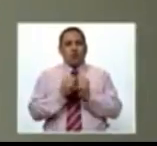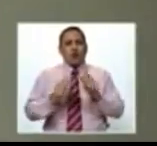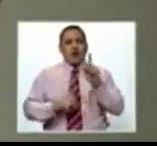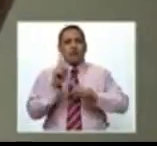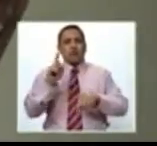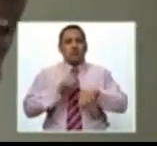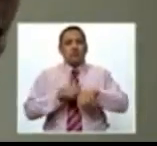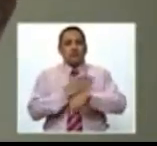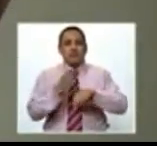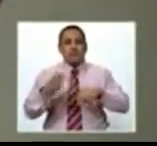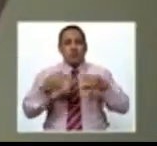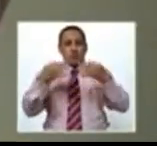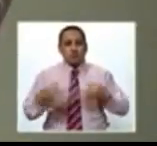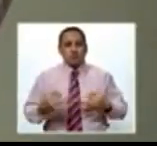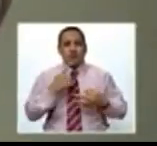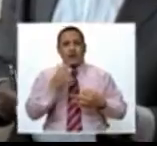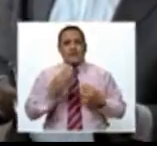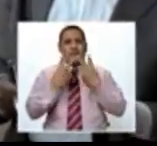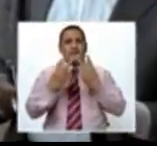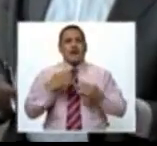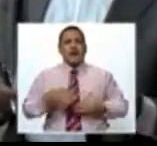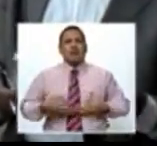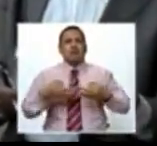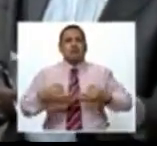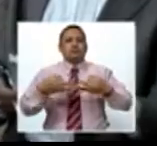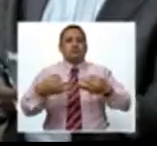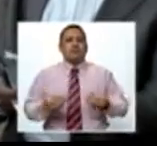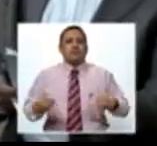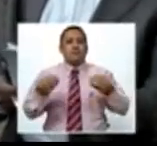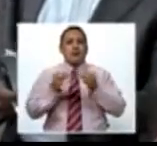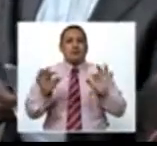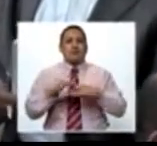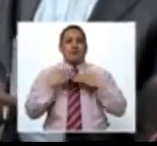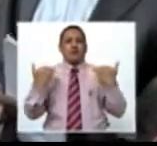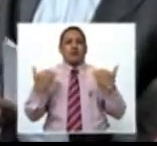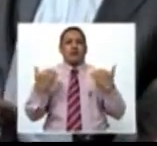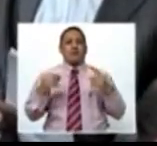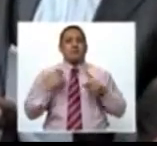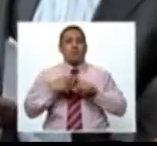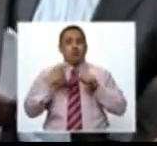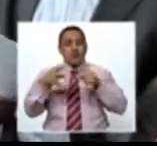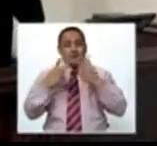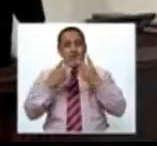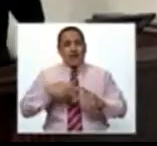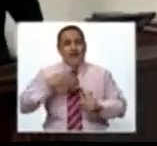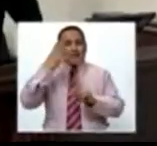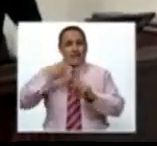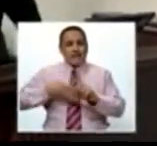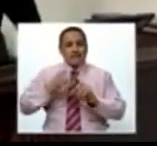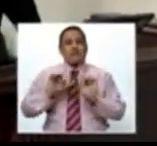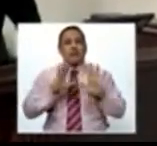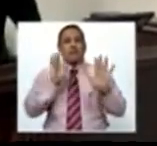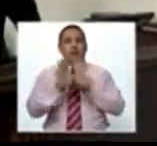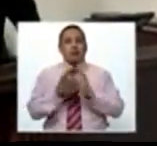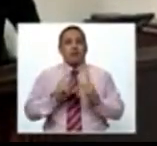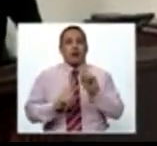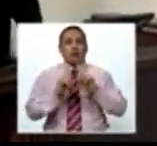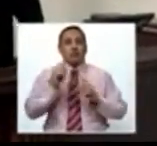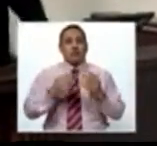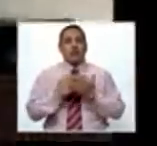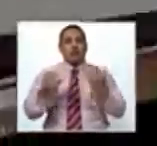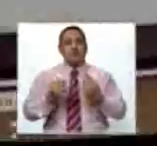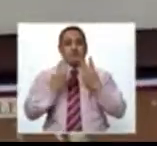plazo razonable es que se produzcan dilaciones indebidas o arbitrarias, por lo que debe analizarse en cada caso concreto